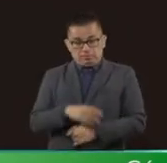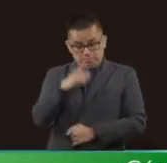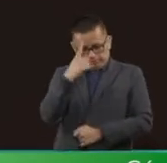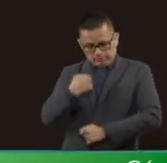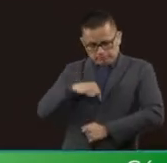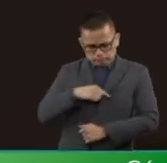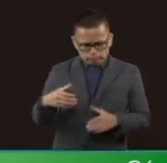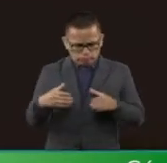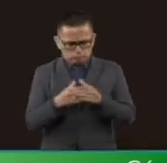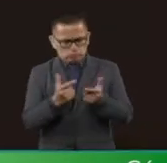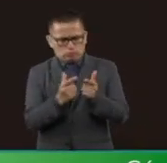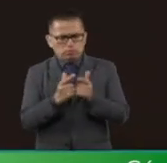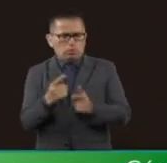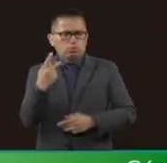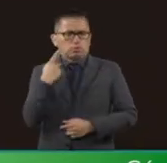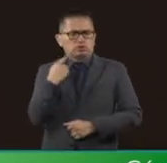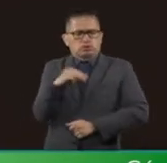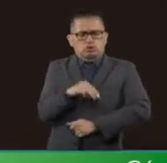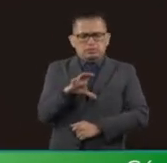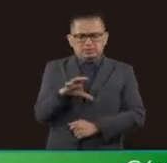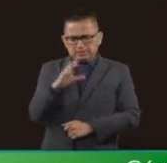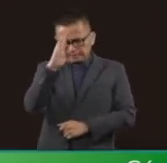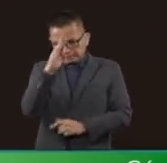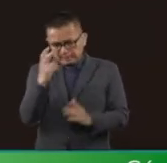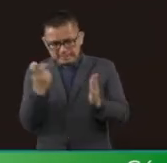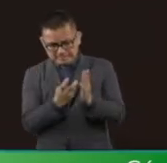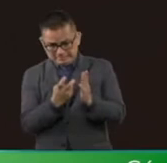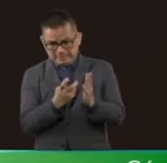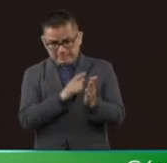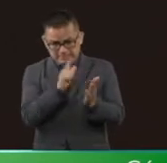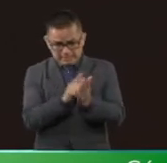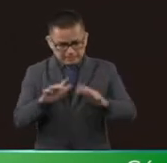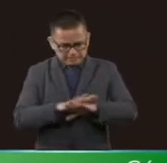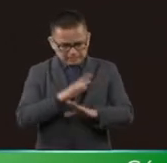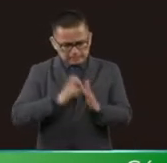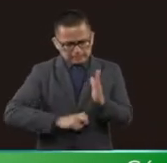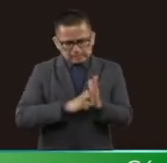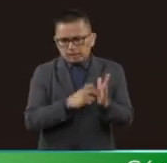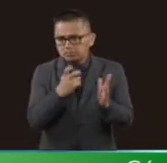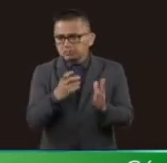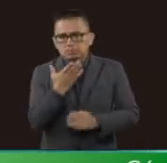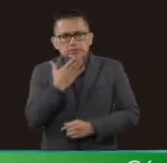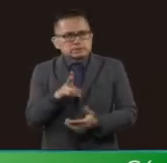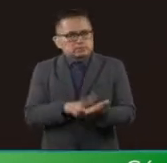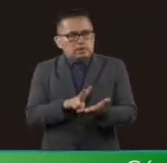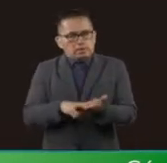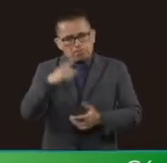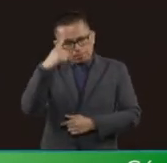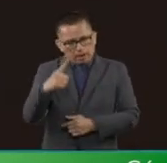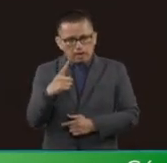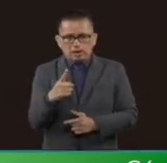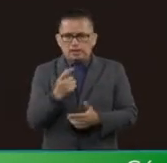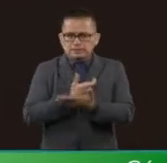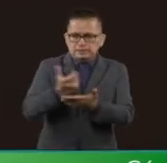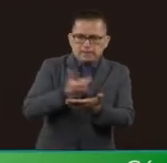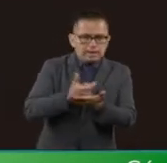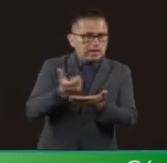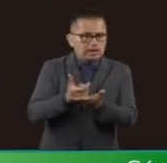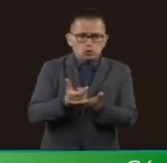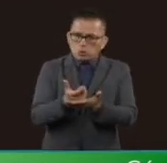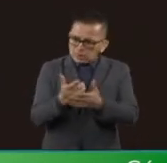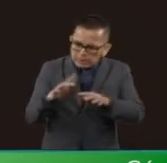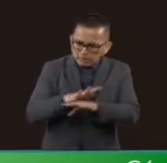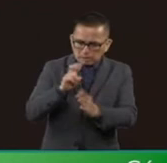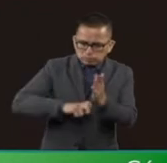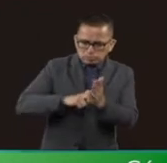mal rumbo que deterioró el poder adquisitivo del salario para que cayera por debajo de la línea de